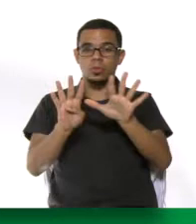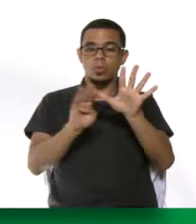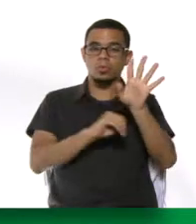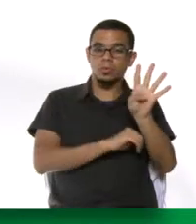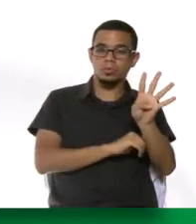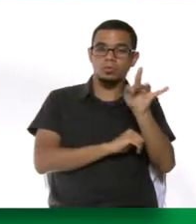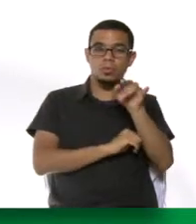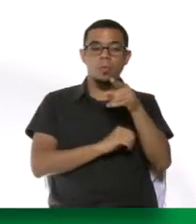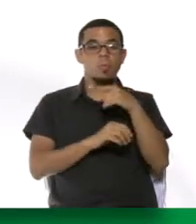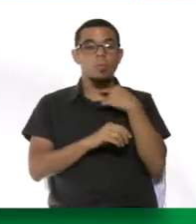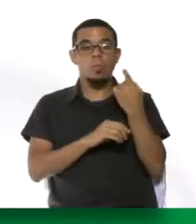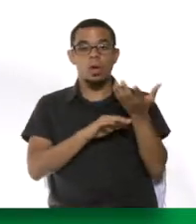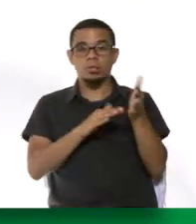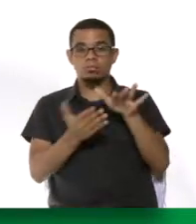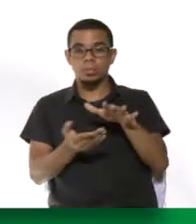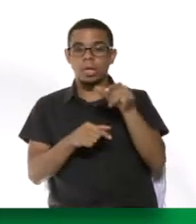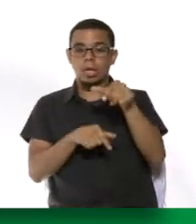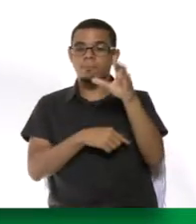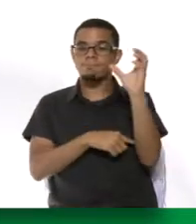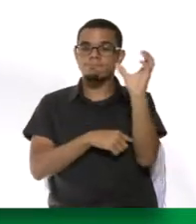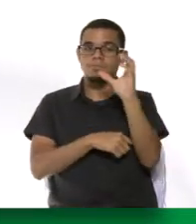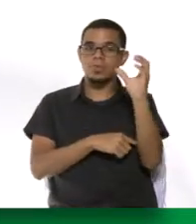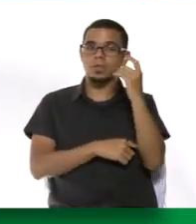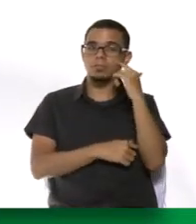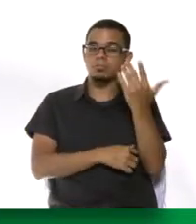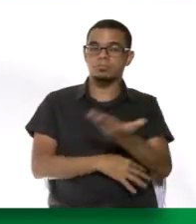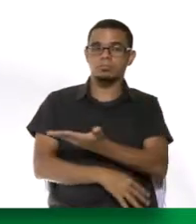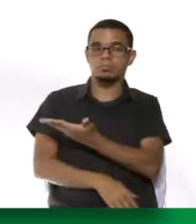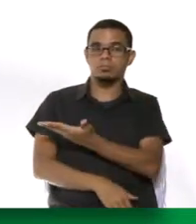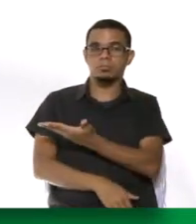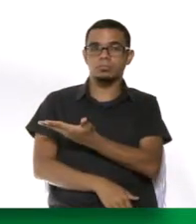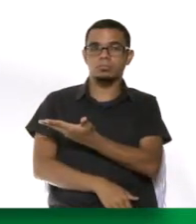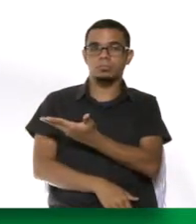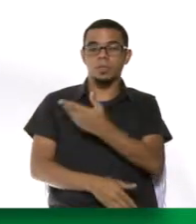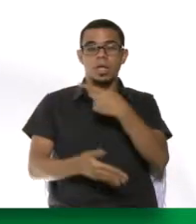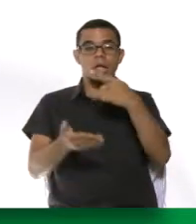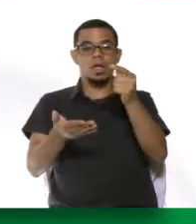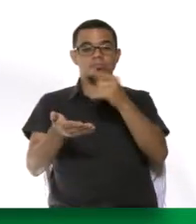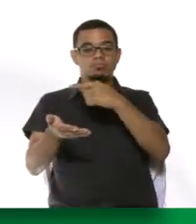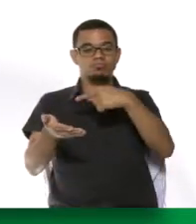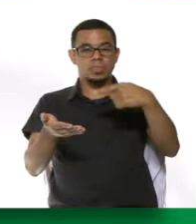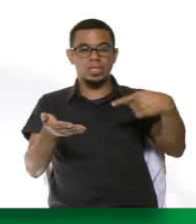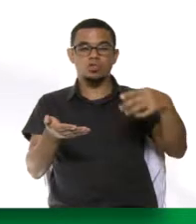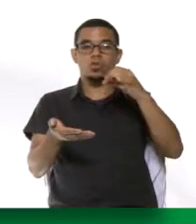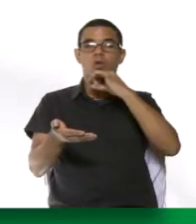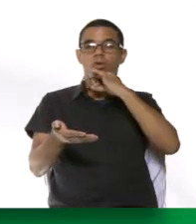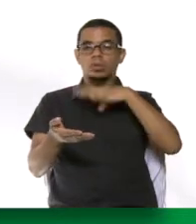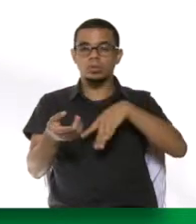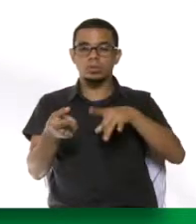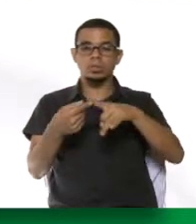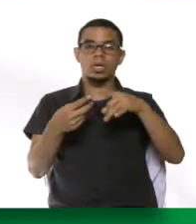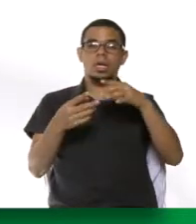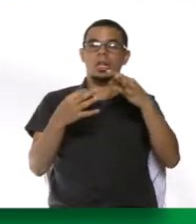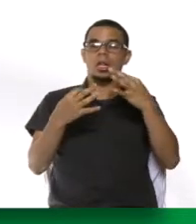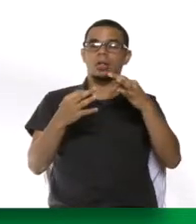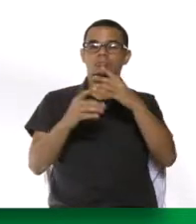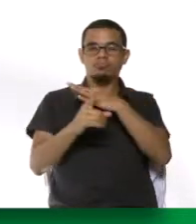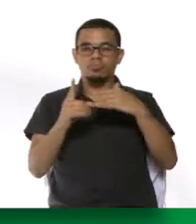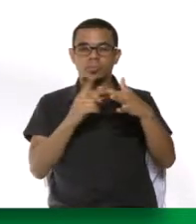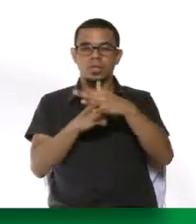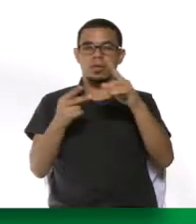1894 falleció en Caracas Arístides Rojas. Fue escritor, historiador,